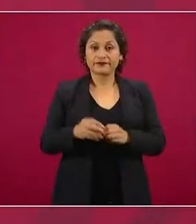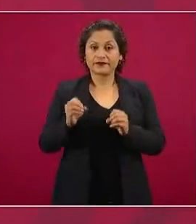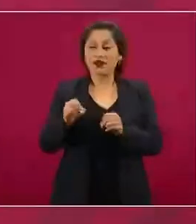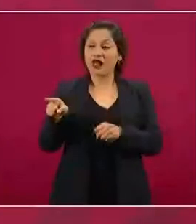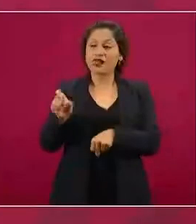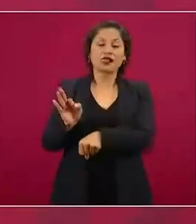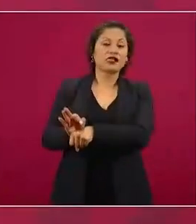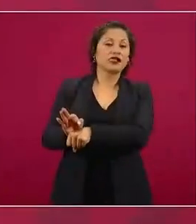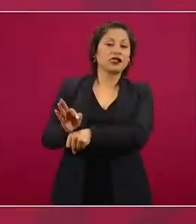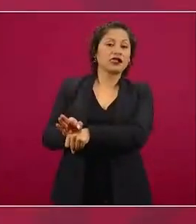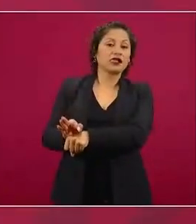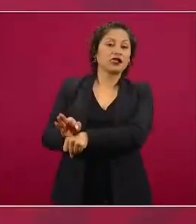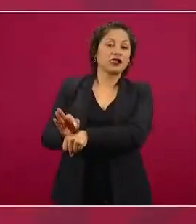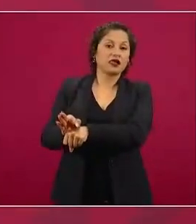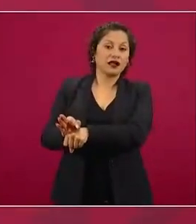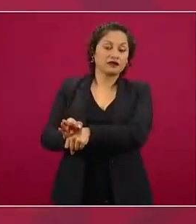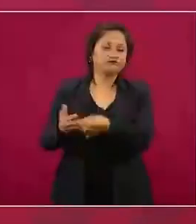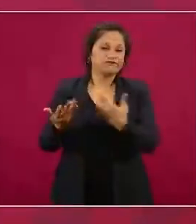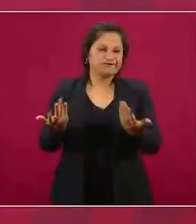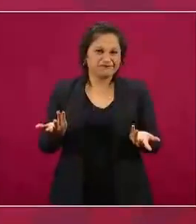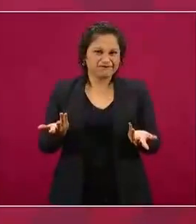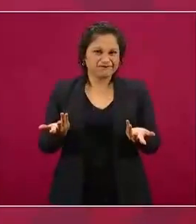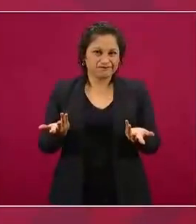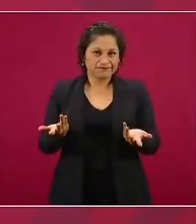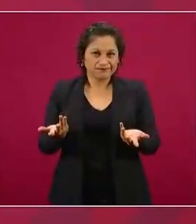alcahuetes, ahí